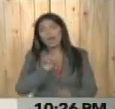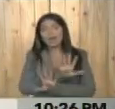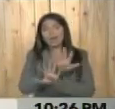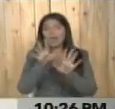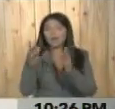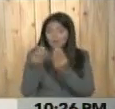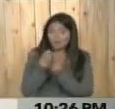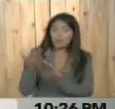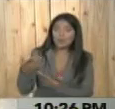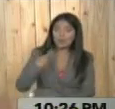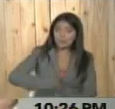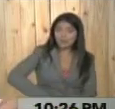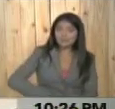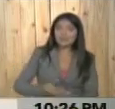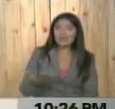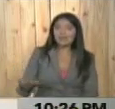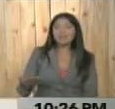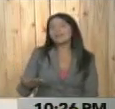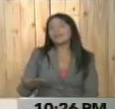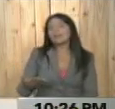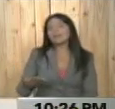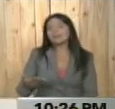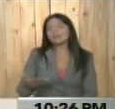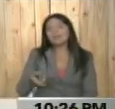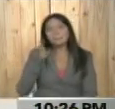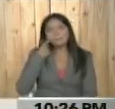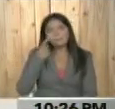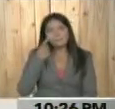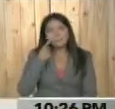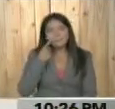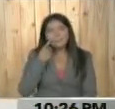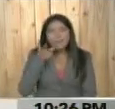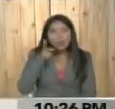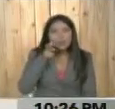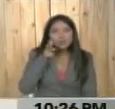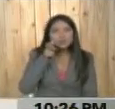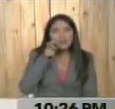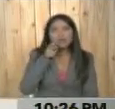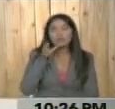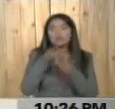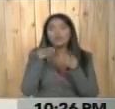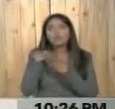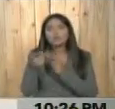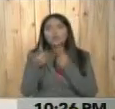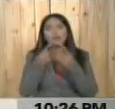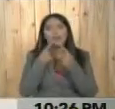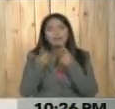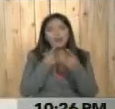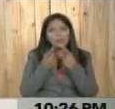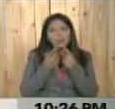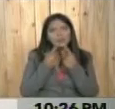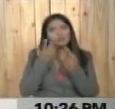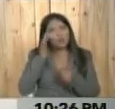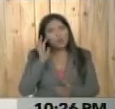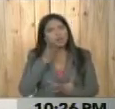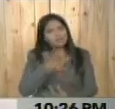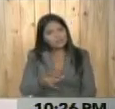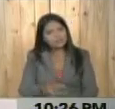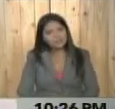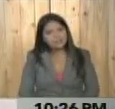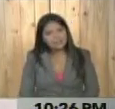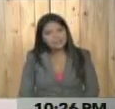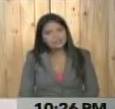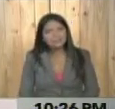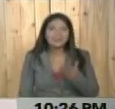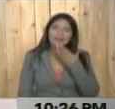presidente, y con mucha atención todo lo que está hablando, que me parece muy interesante.